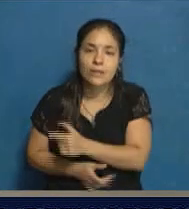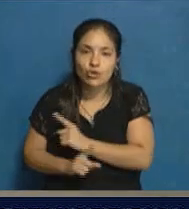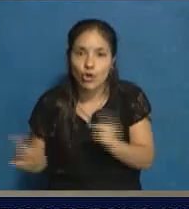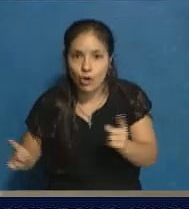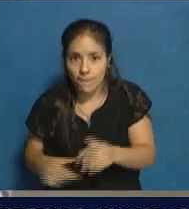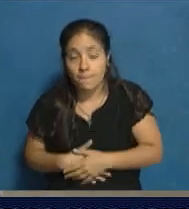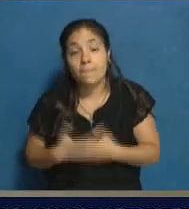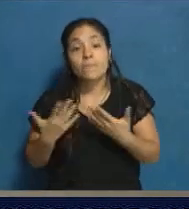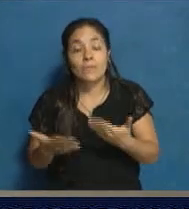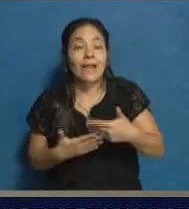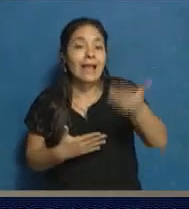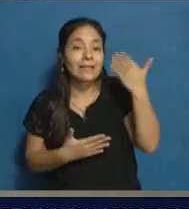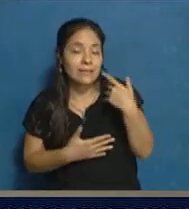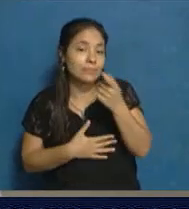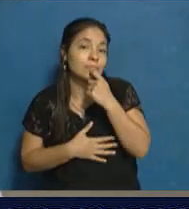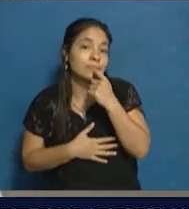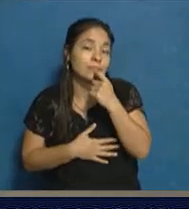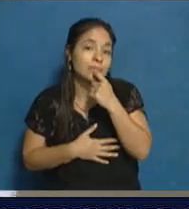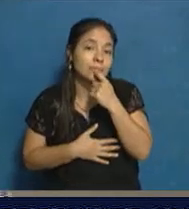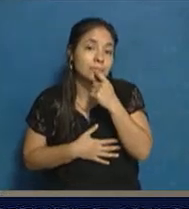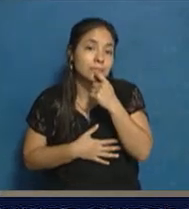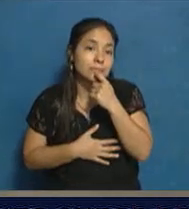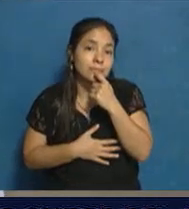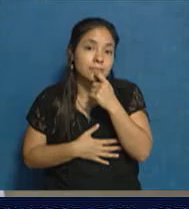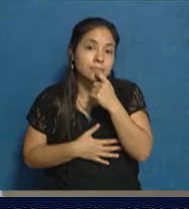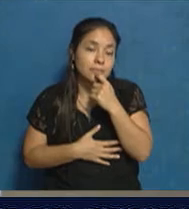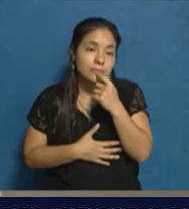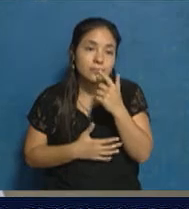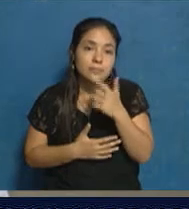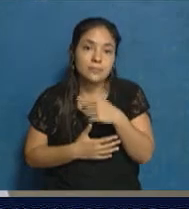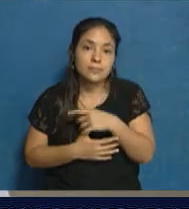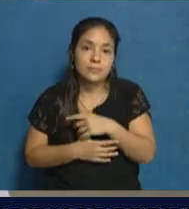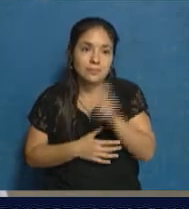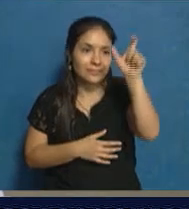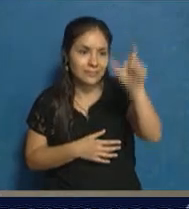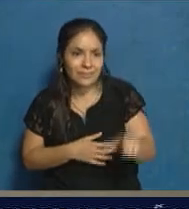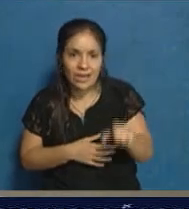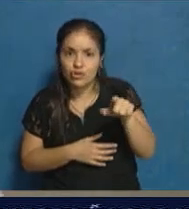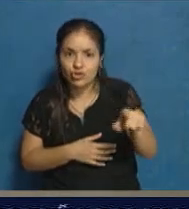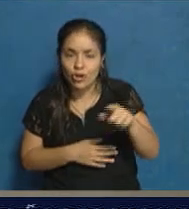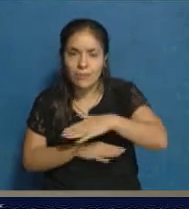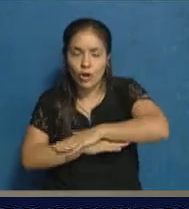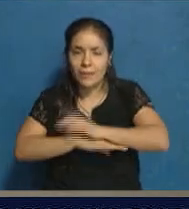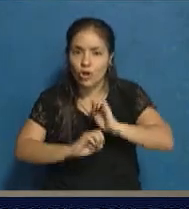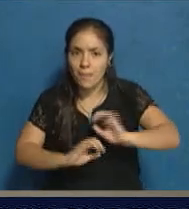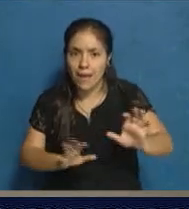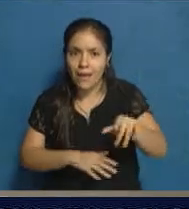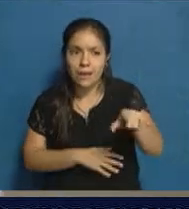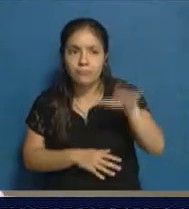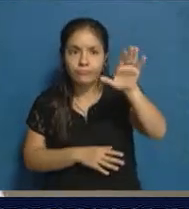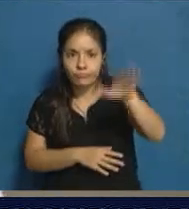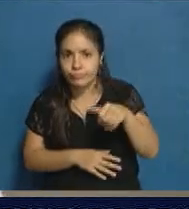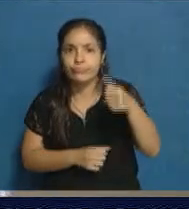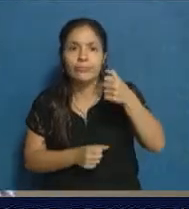algunas ocasiones, cuando se pueda, digamos, encontrar, por decirlo así, a la persona que ha efectuado la conducta, se puede trabajar desde